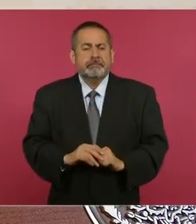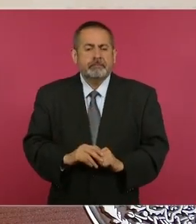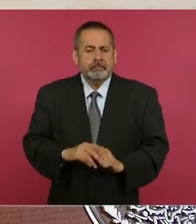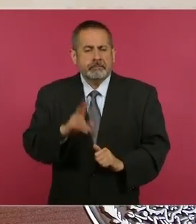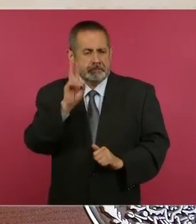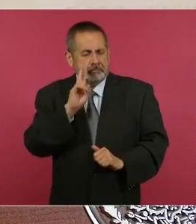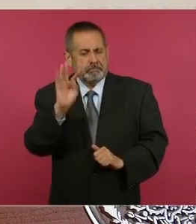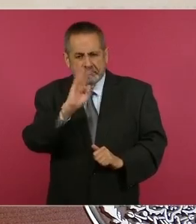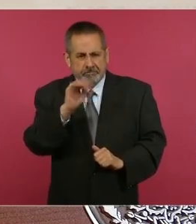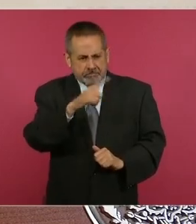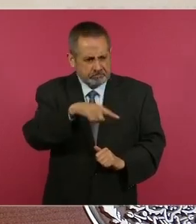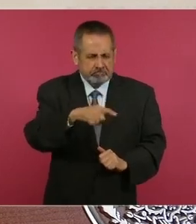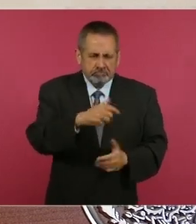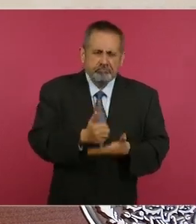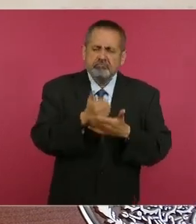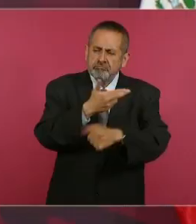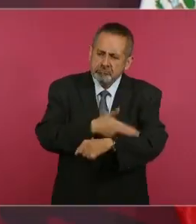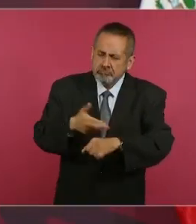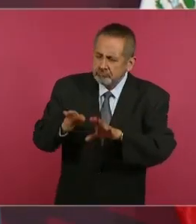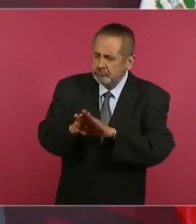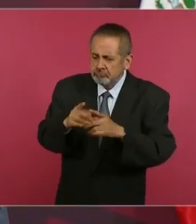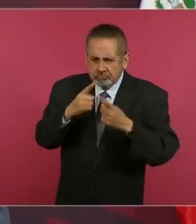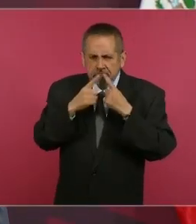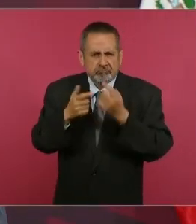ellos pueden